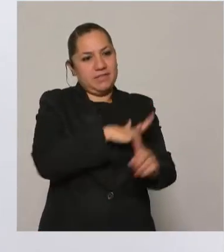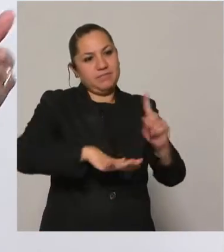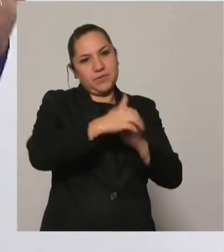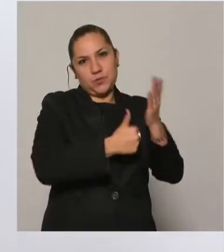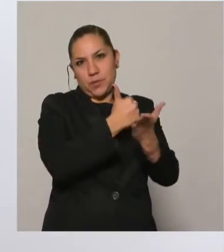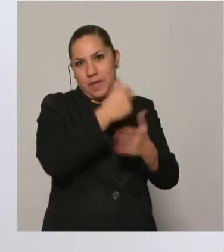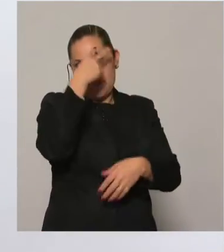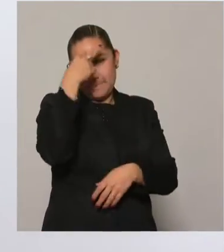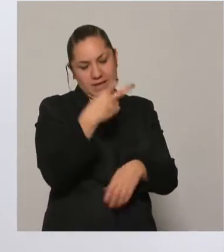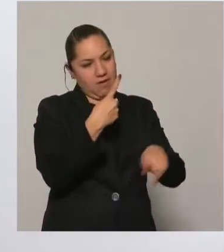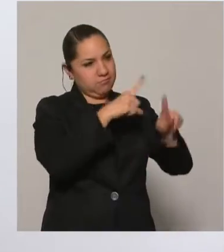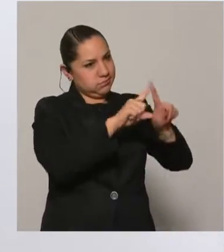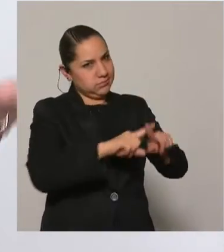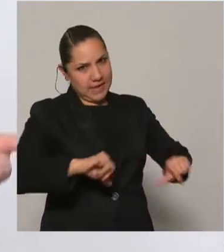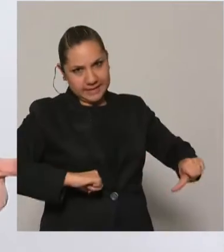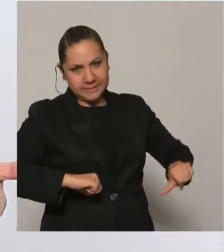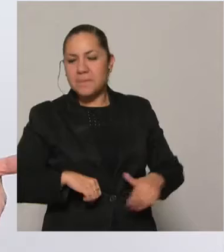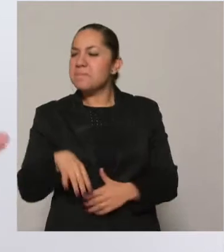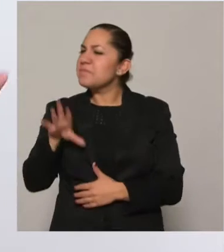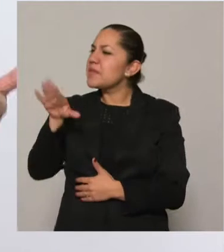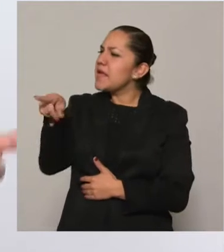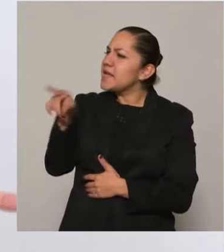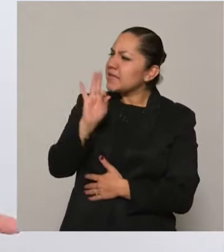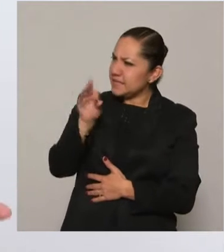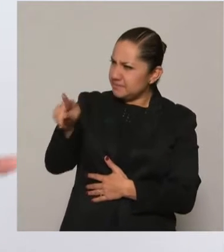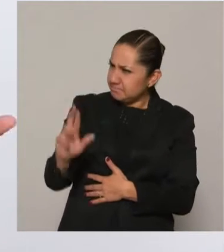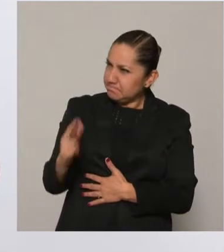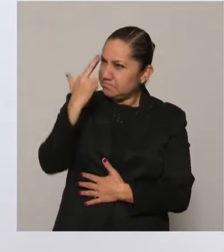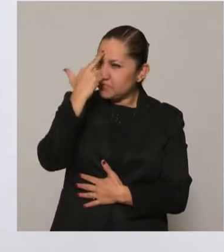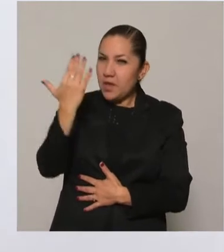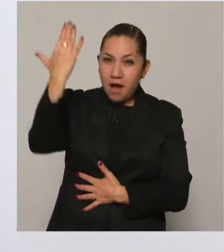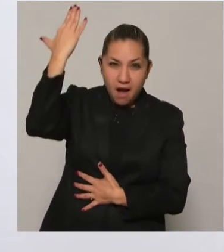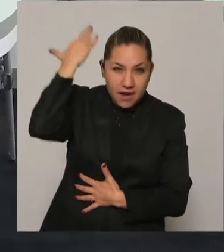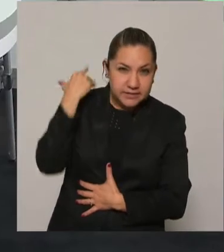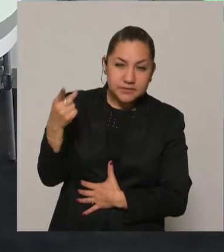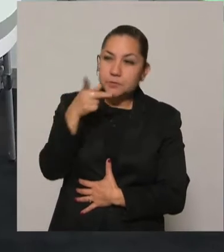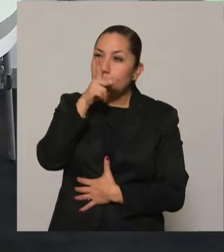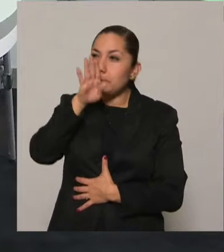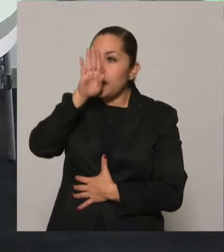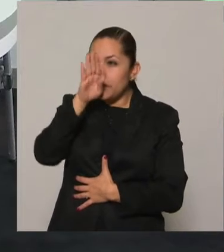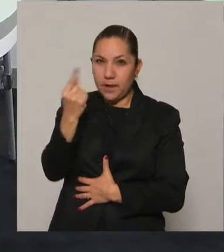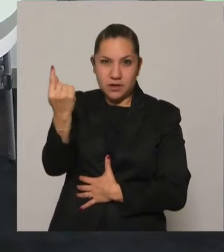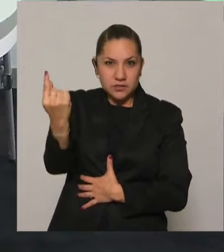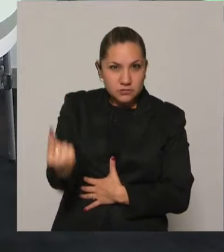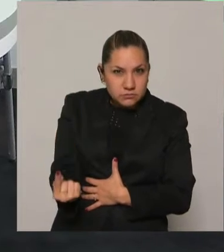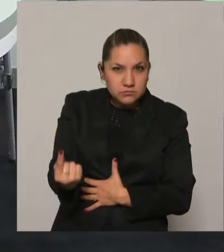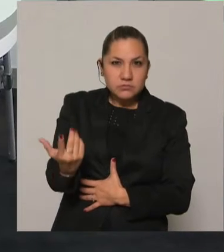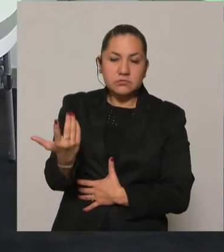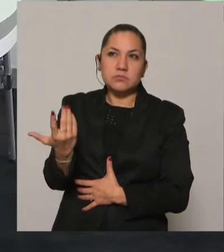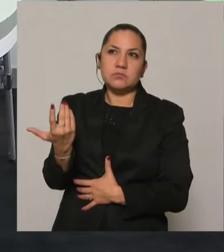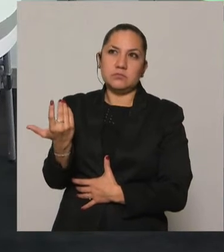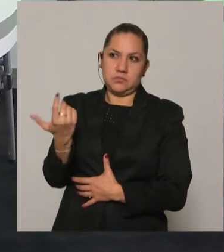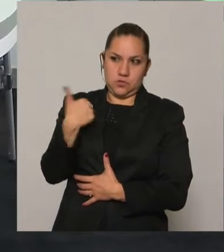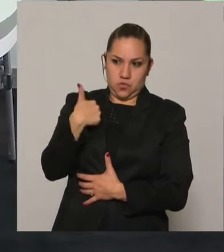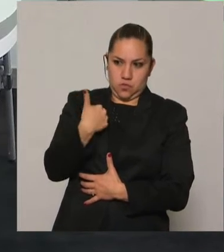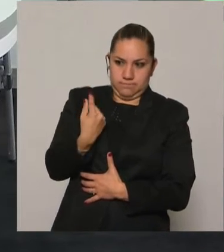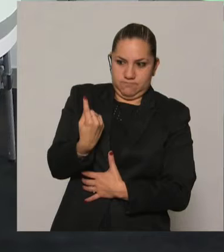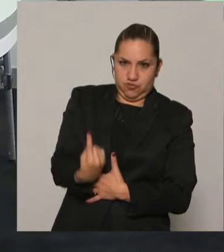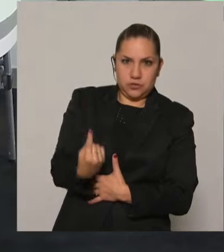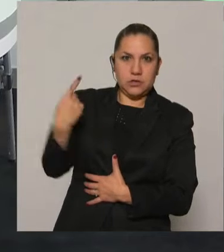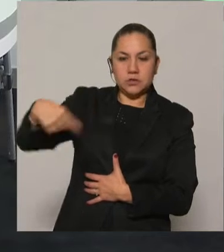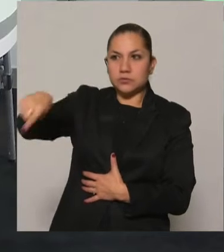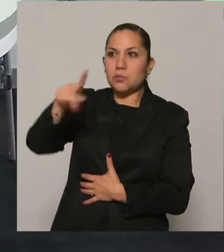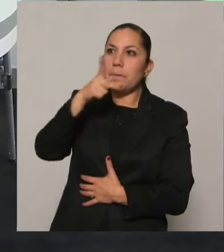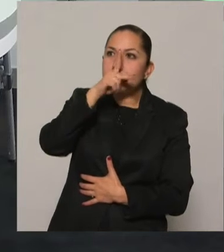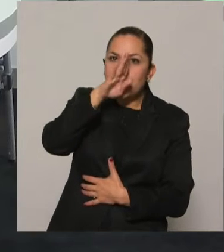y nuestros papás podían salir de noche a divertirse? Que la noche le pertenecía a la gente. A